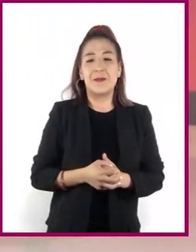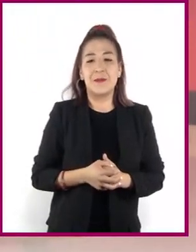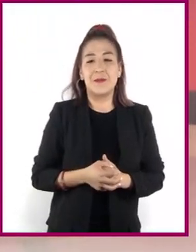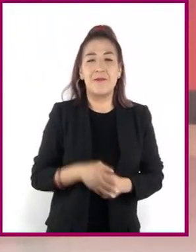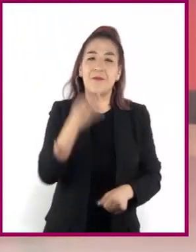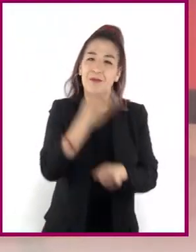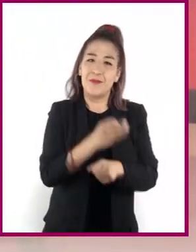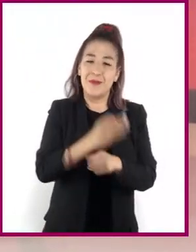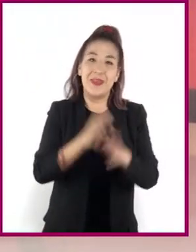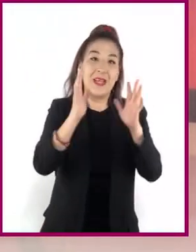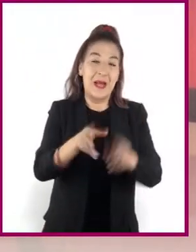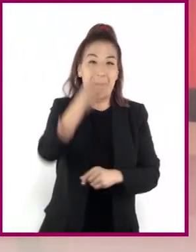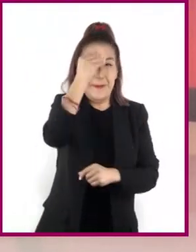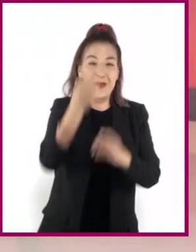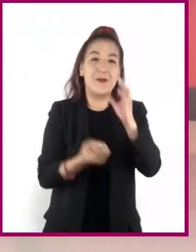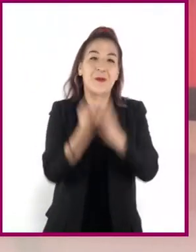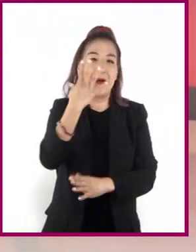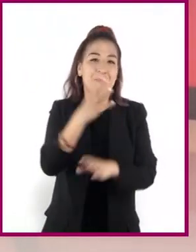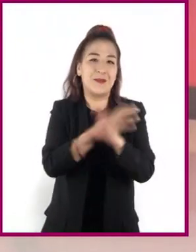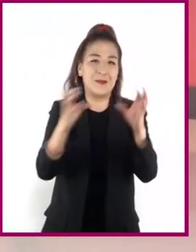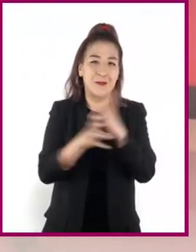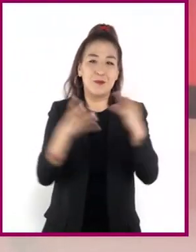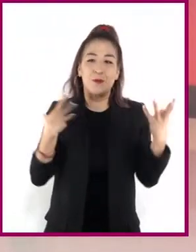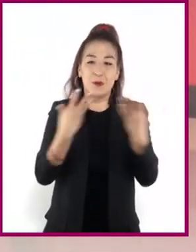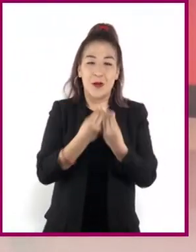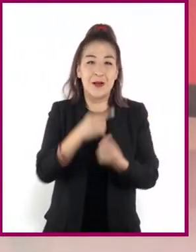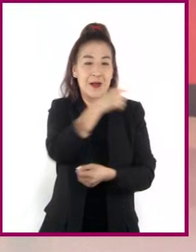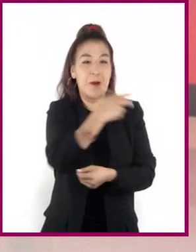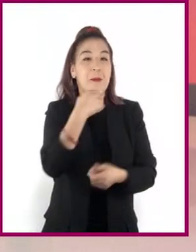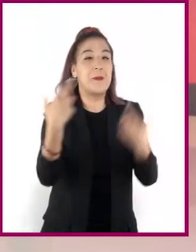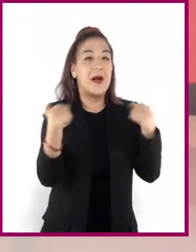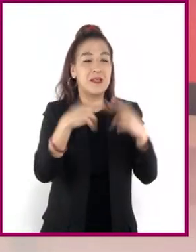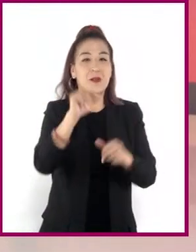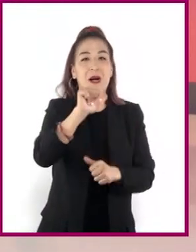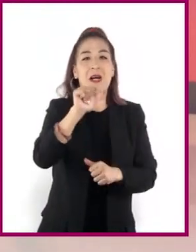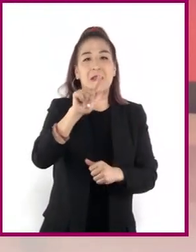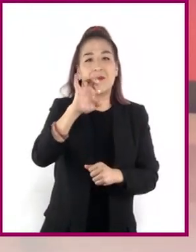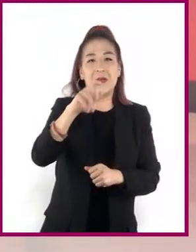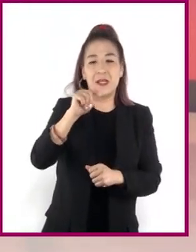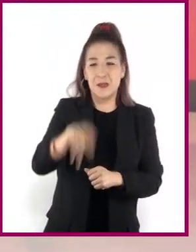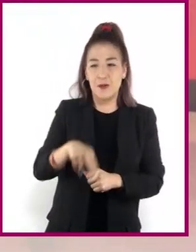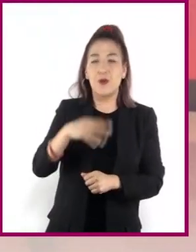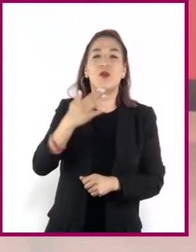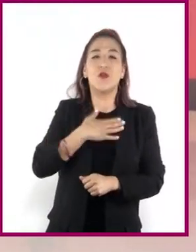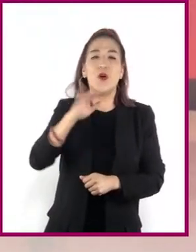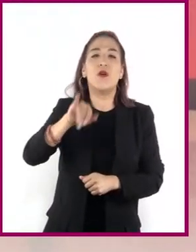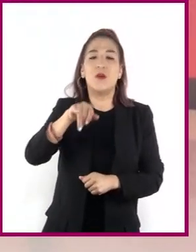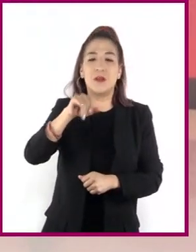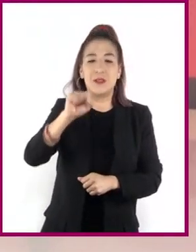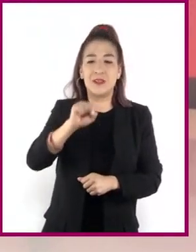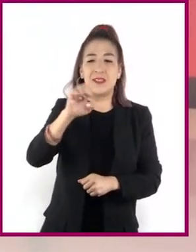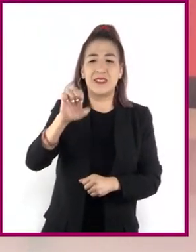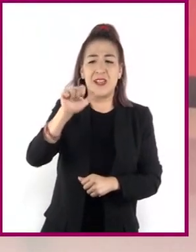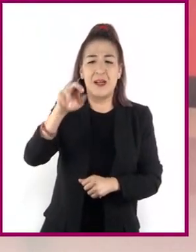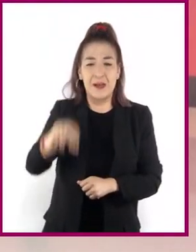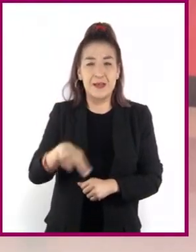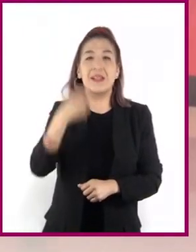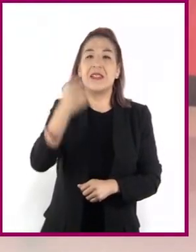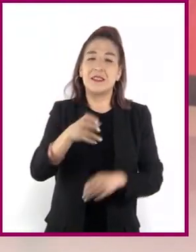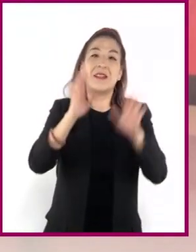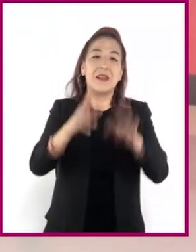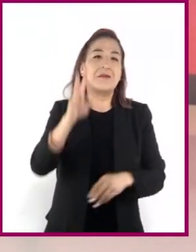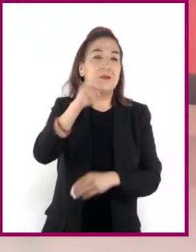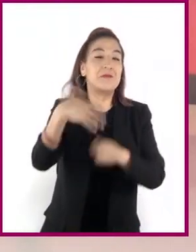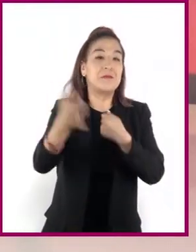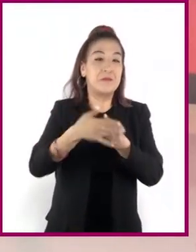hemos aprendido algo nuevo juntos somos alberto ábrego y yo sea en garcía y vamos a encontrarnos nuevamente muy